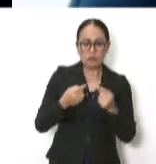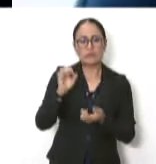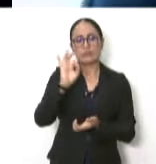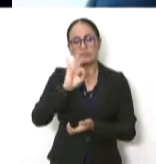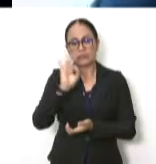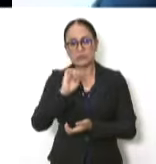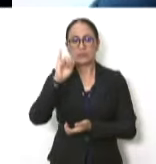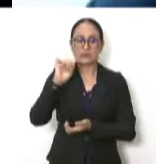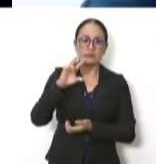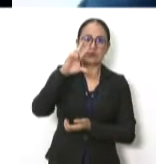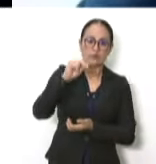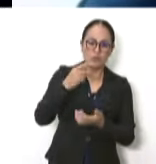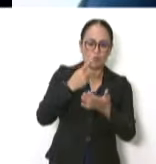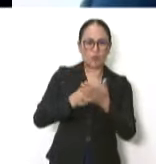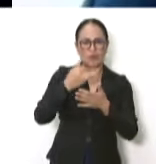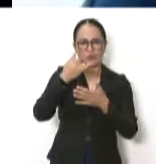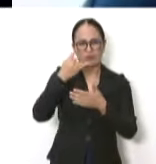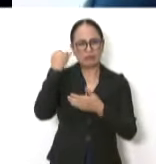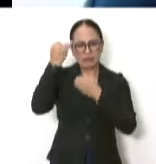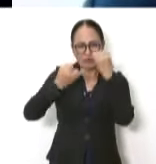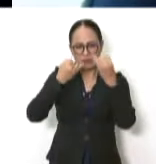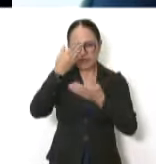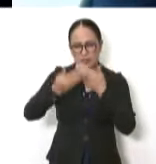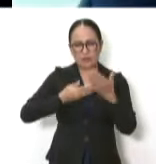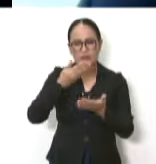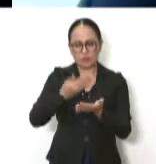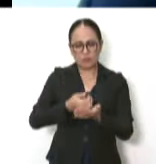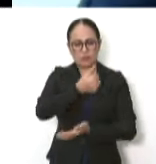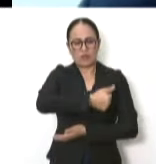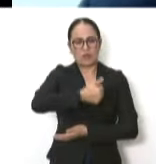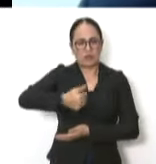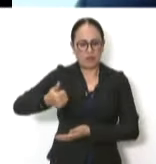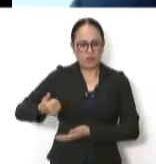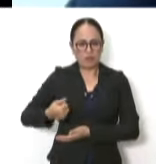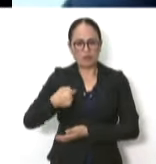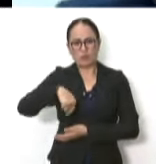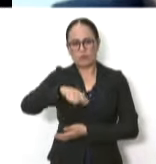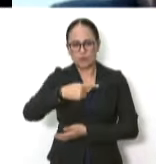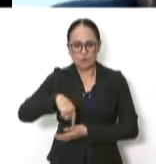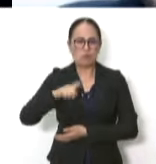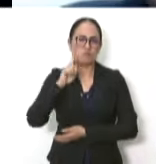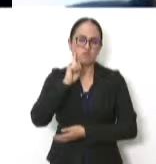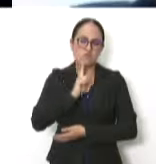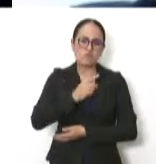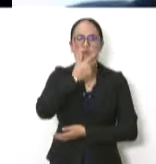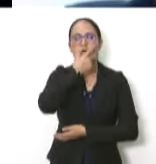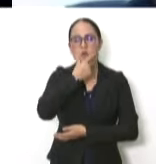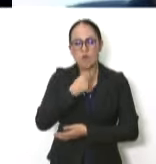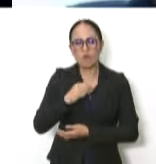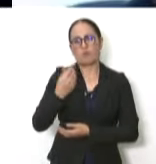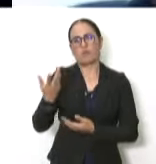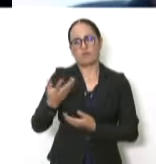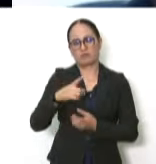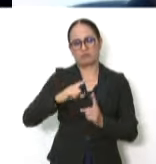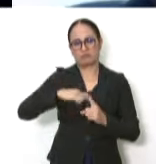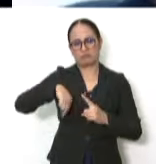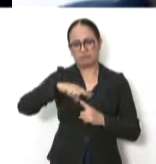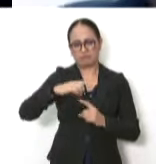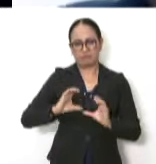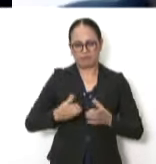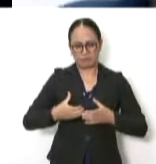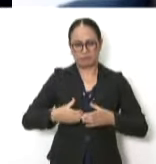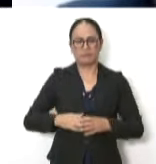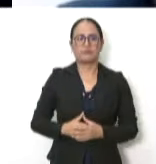los proyectos de resolución que someten a consideración de este Pleno las y los comisionados ponentes.